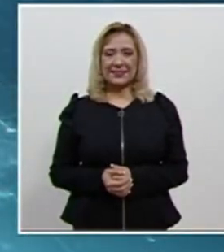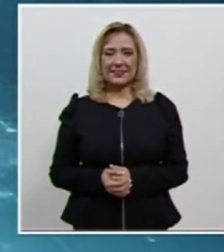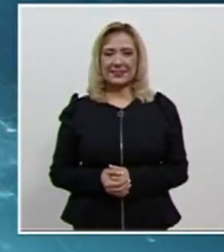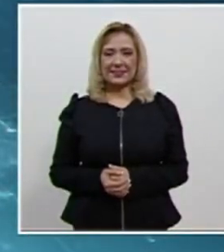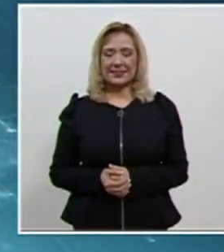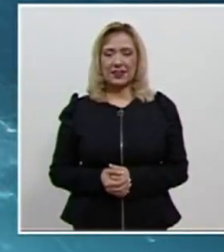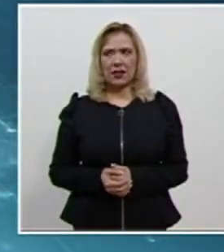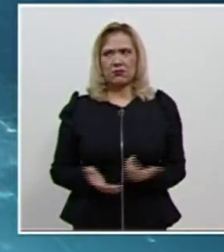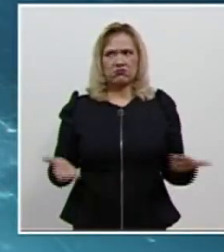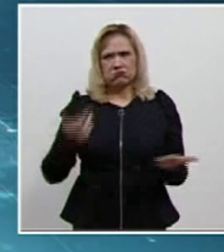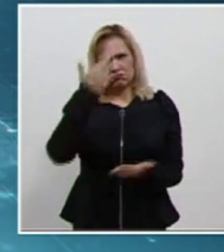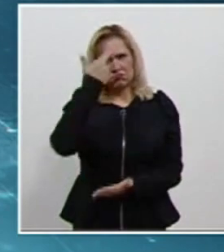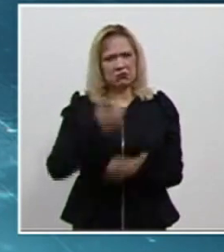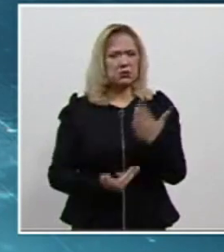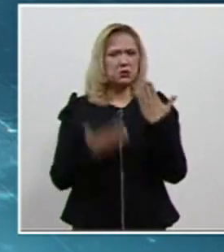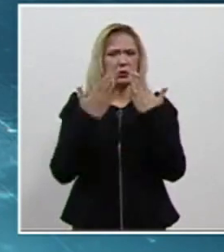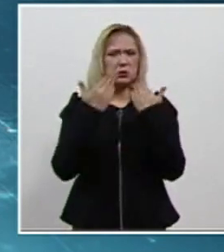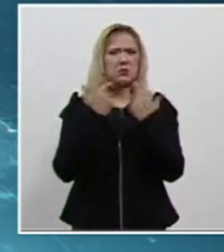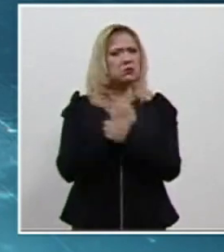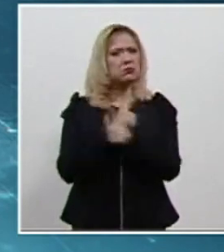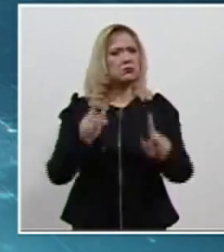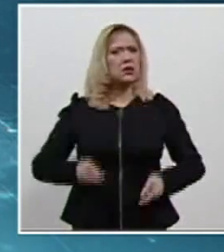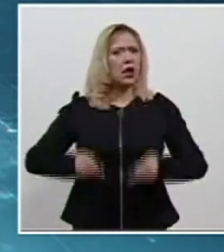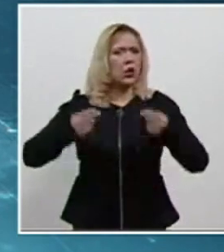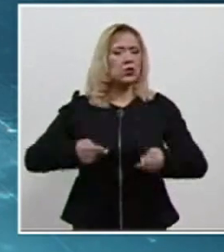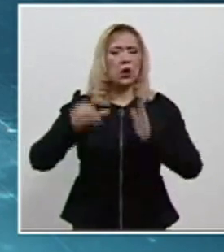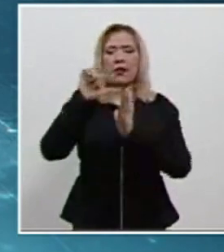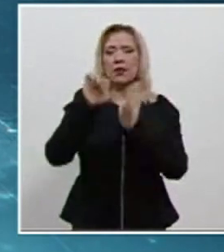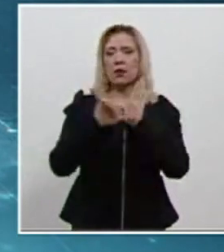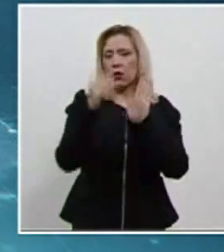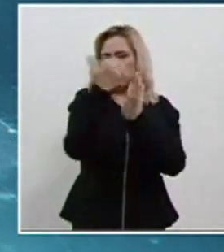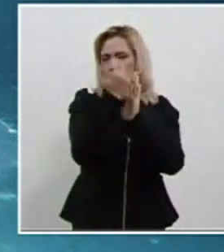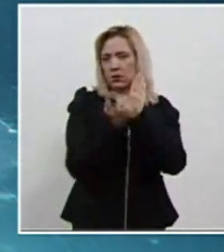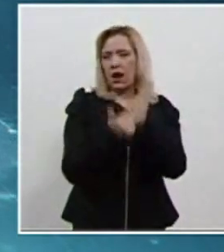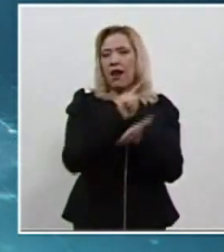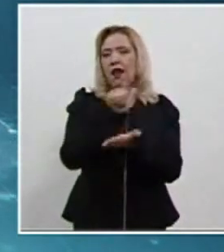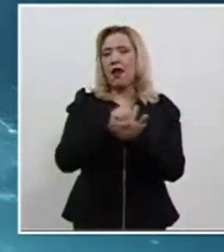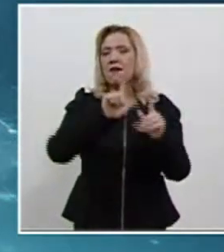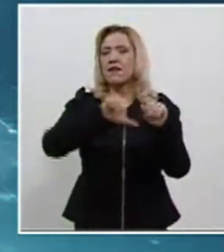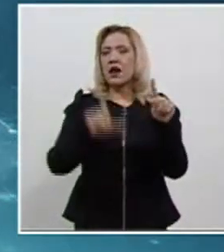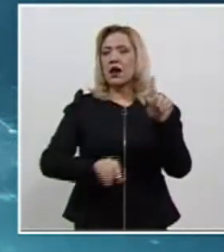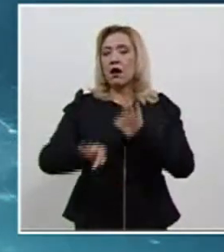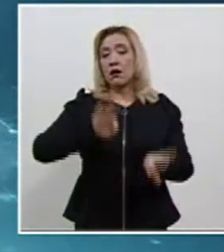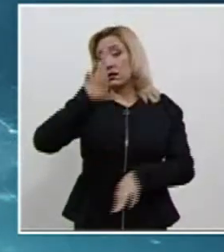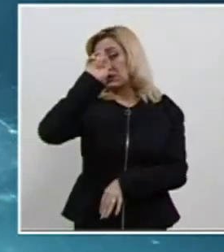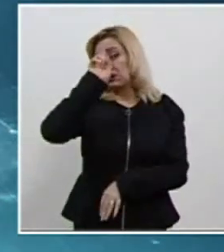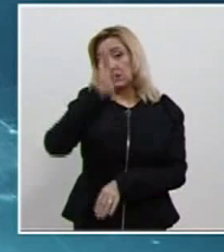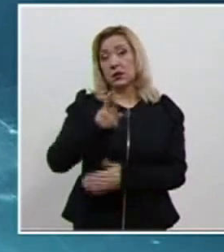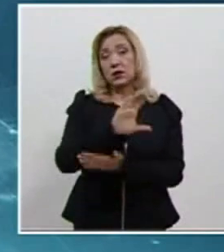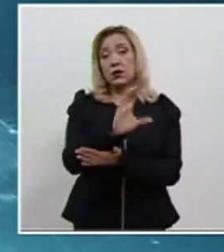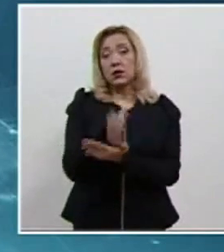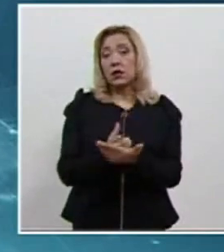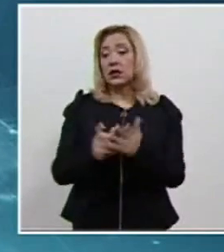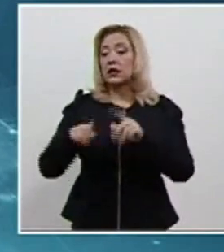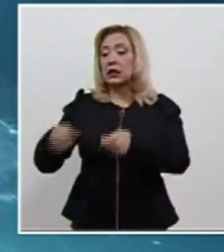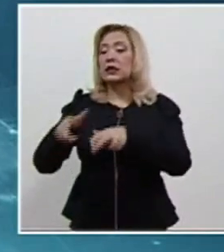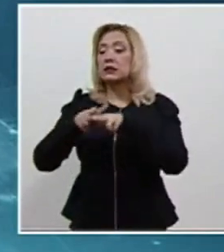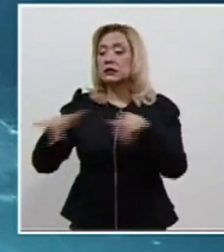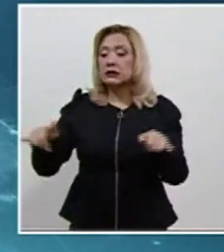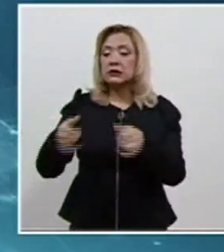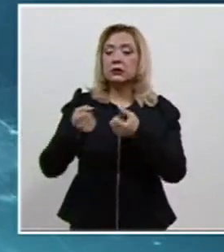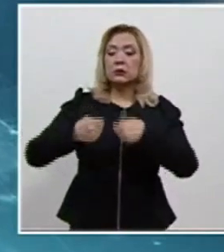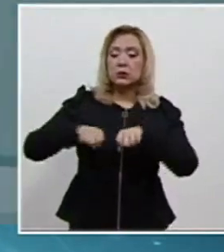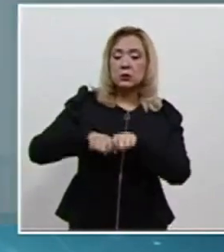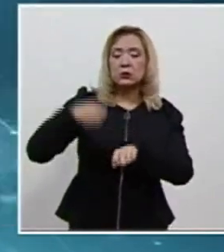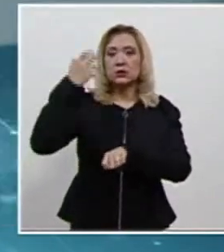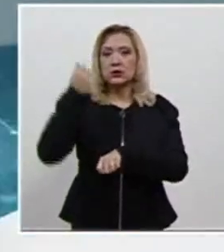No violan la libertad de comercio artículos de la Ley Federal del Trabajo que prohíben la subcontratación, determinó la segunda